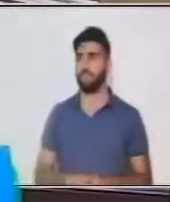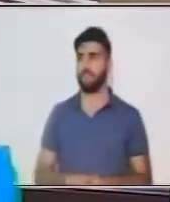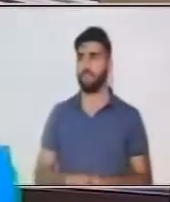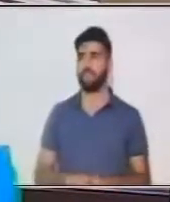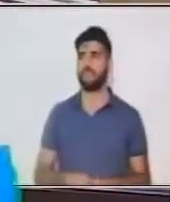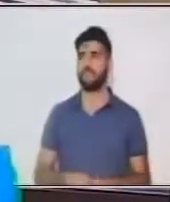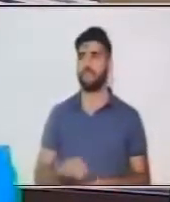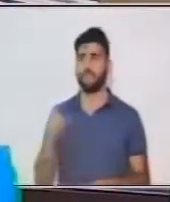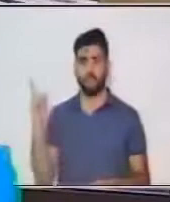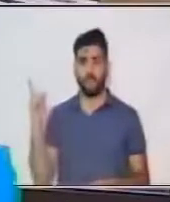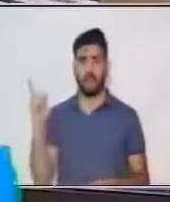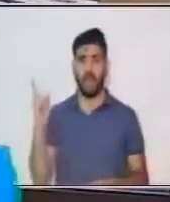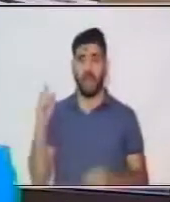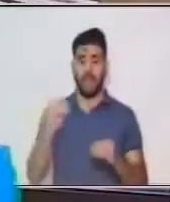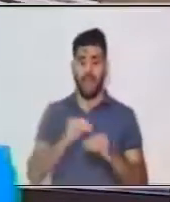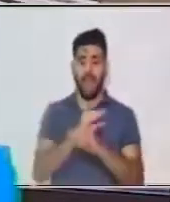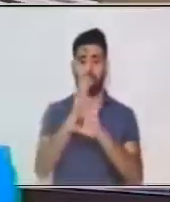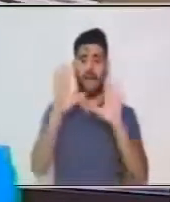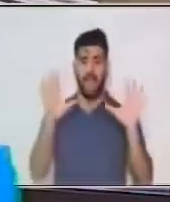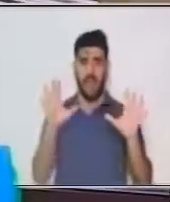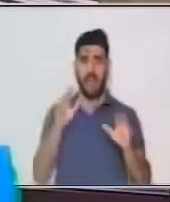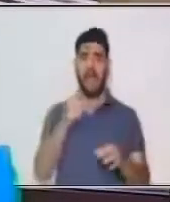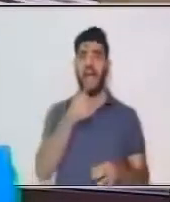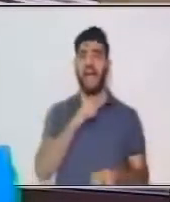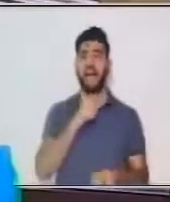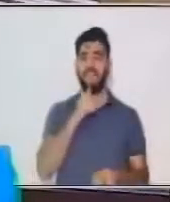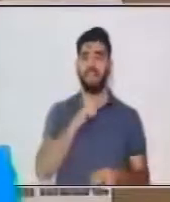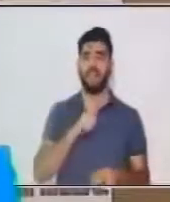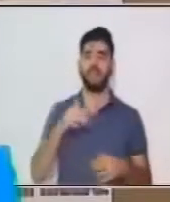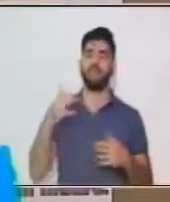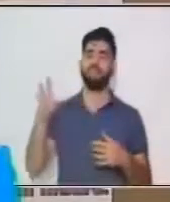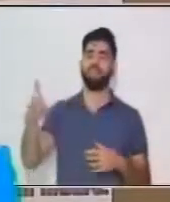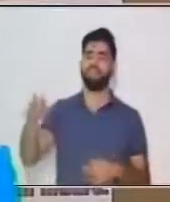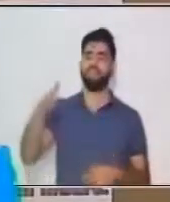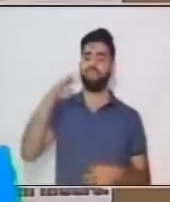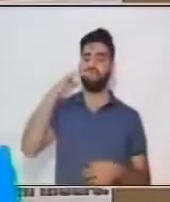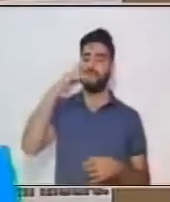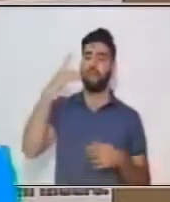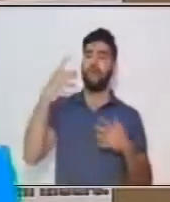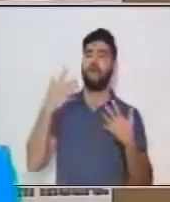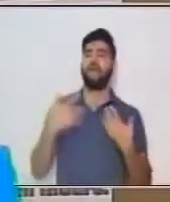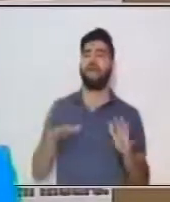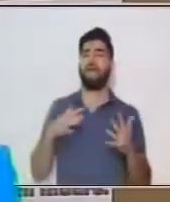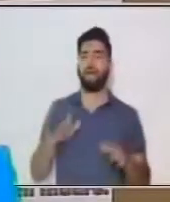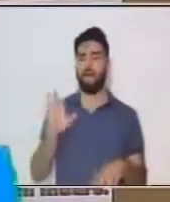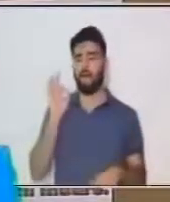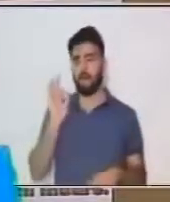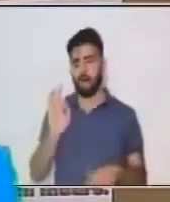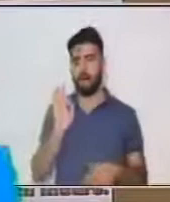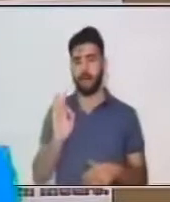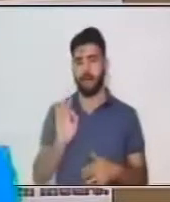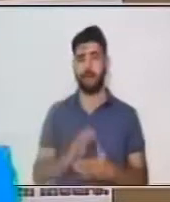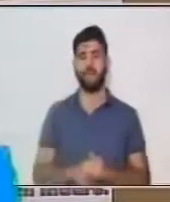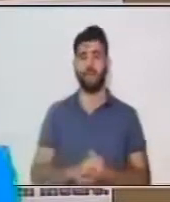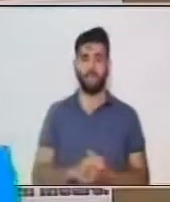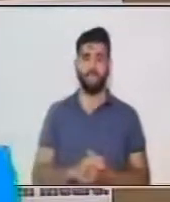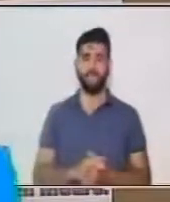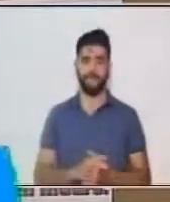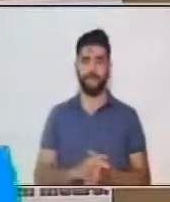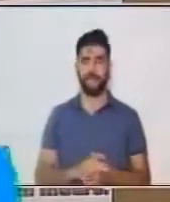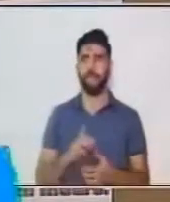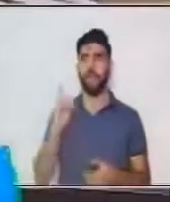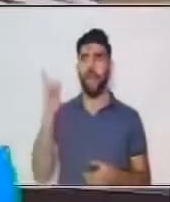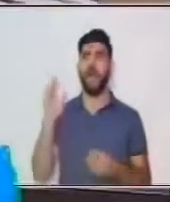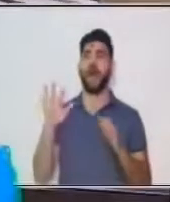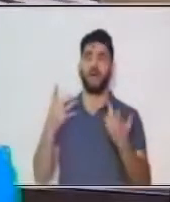El café en las mañanas desprende un rico aroma. ¿Qué sentido estoy utilizando en este momento? ¿Cómo voy a sentir